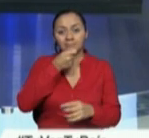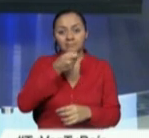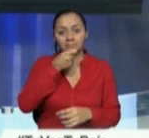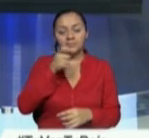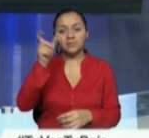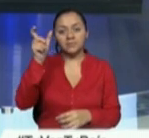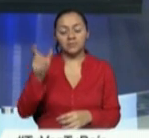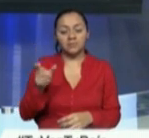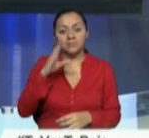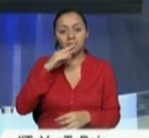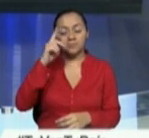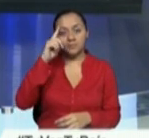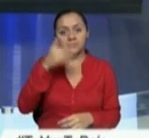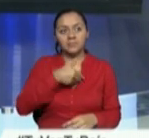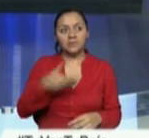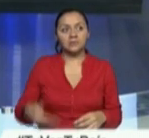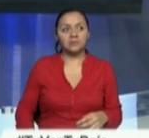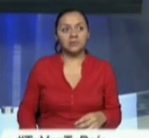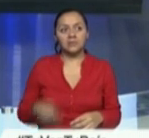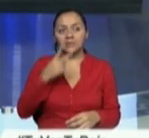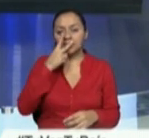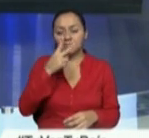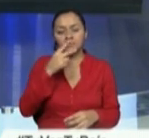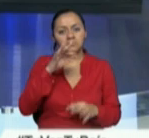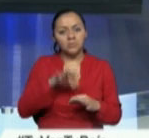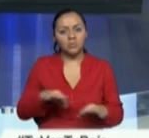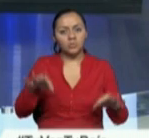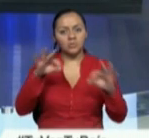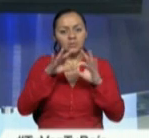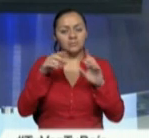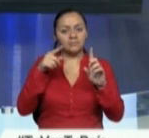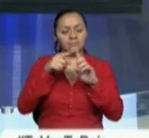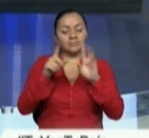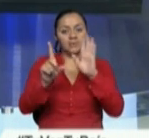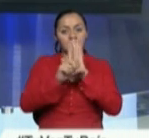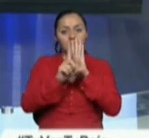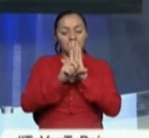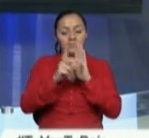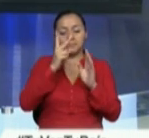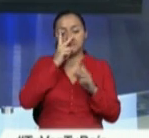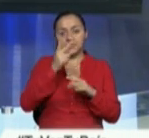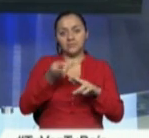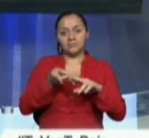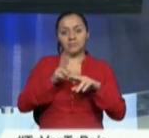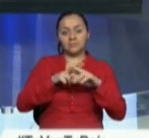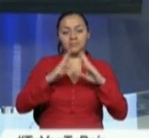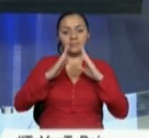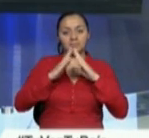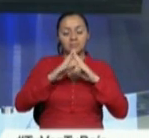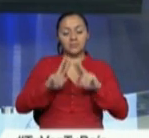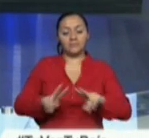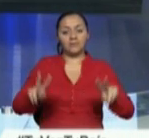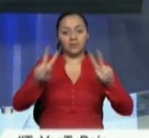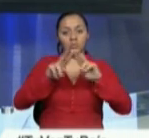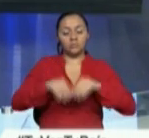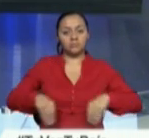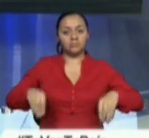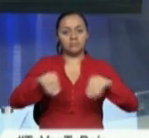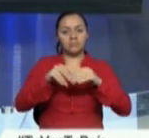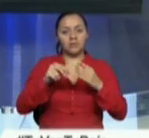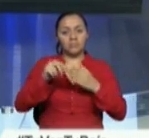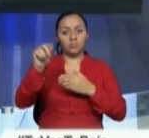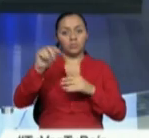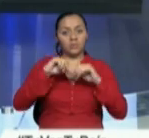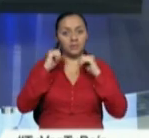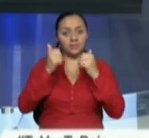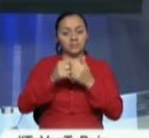el presidente Rafael Correa destacó ortancia de que la ley para evitar la especulación sobre el valor del suelo sea aprobada en la